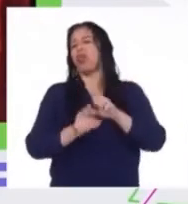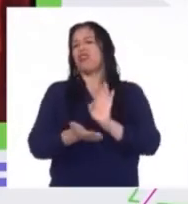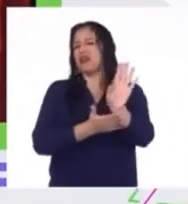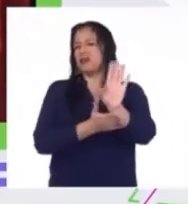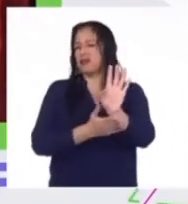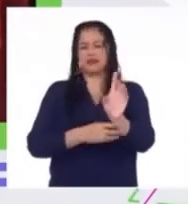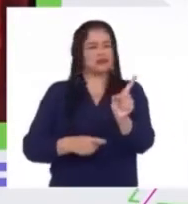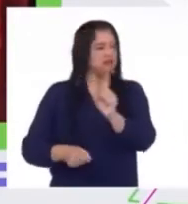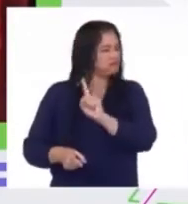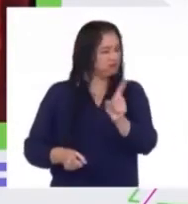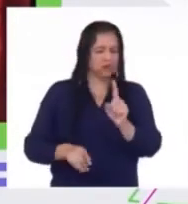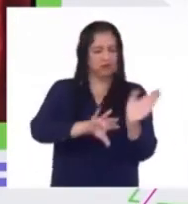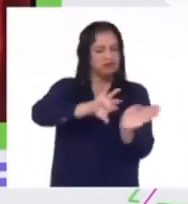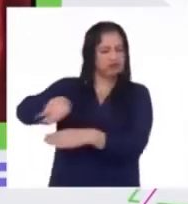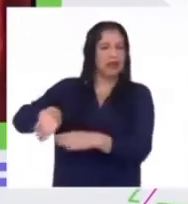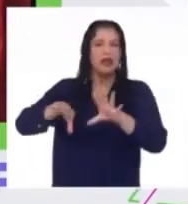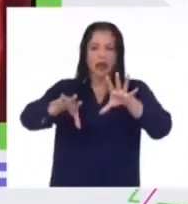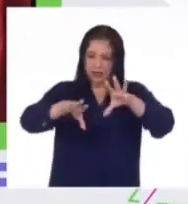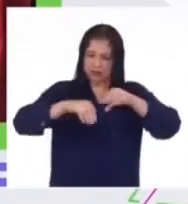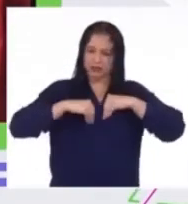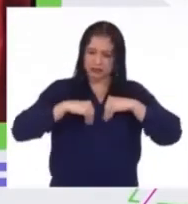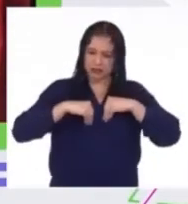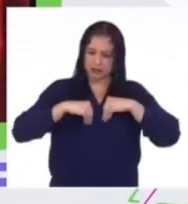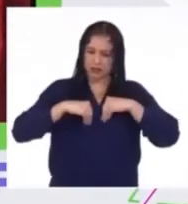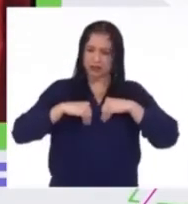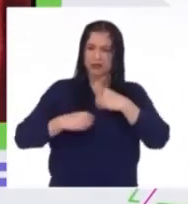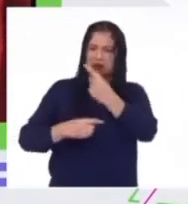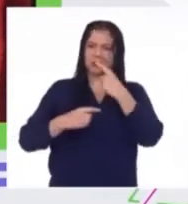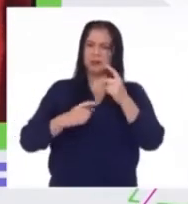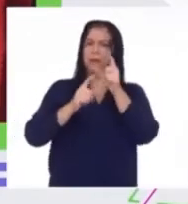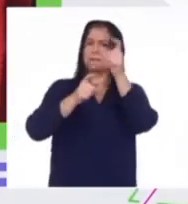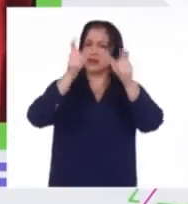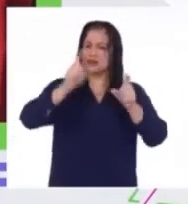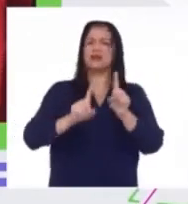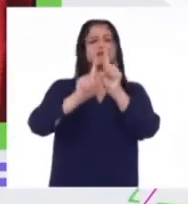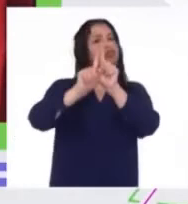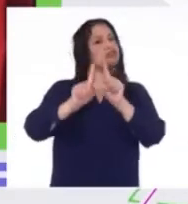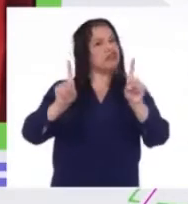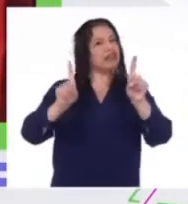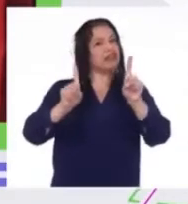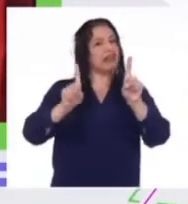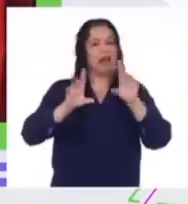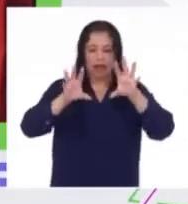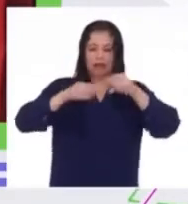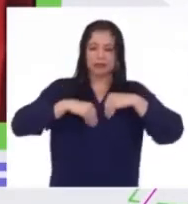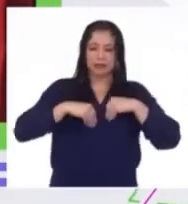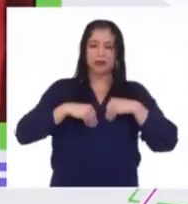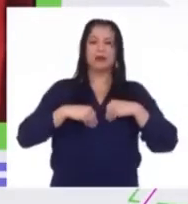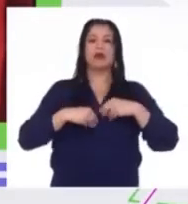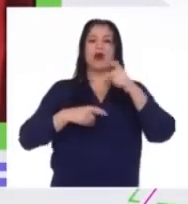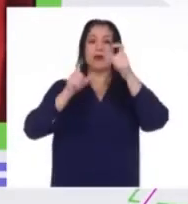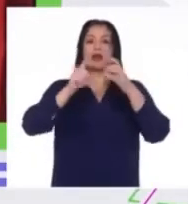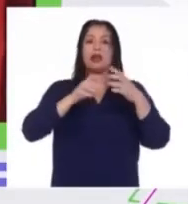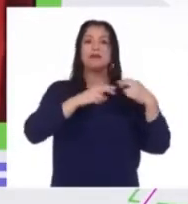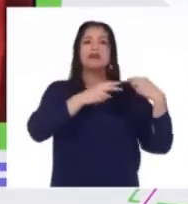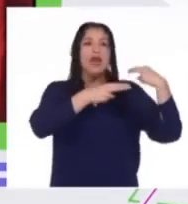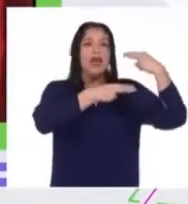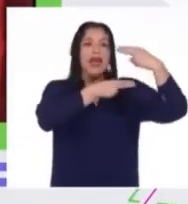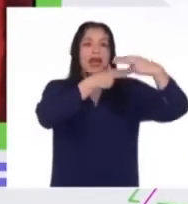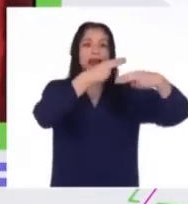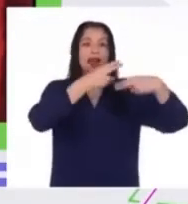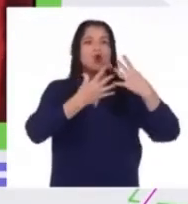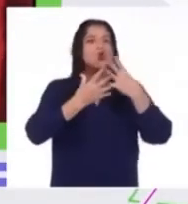discriminación. Aceptémonos como seres diversos, como herederos de una gran diversidad